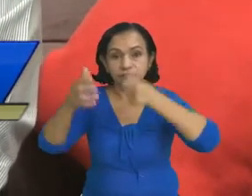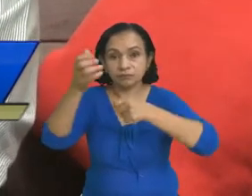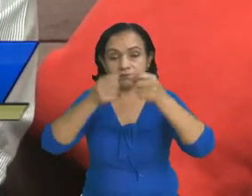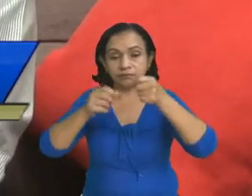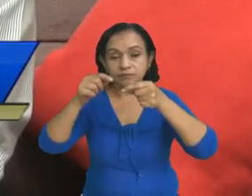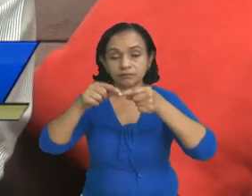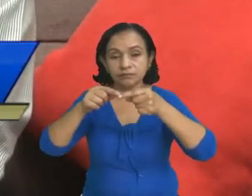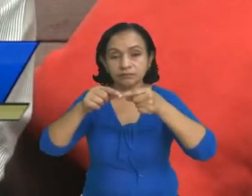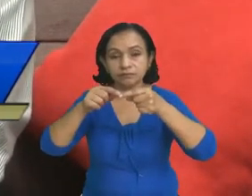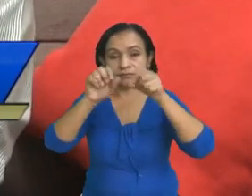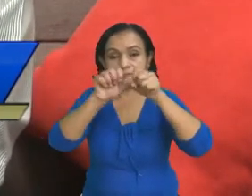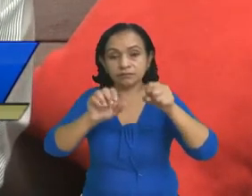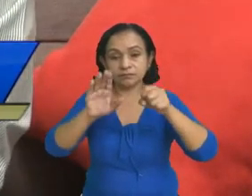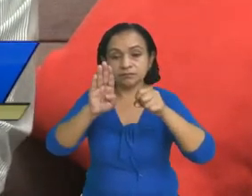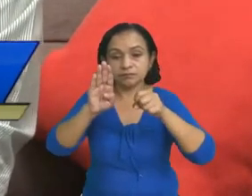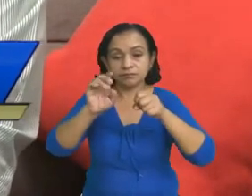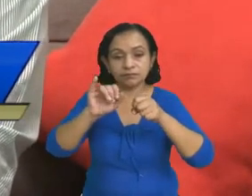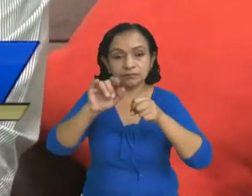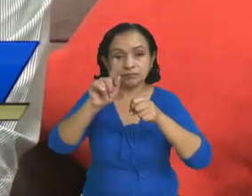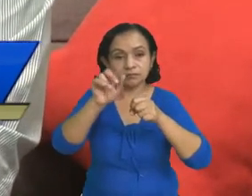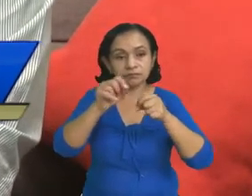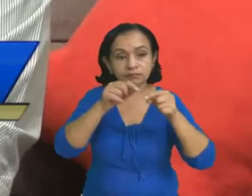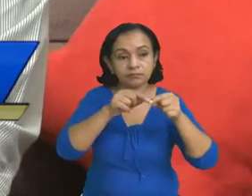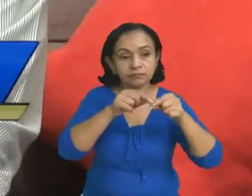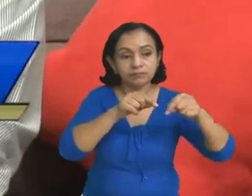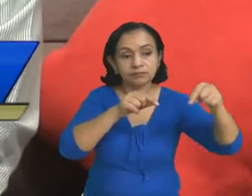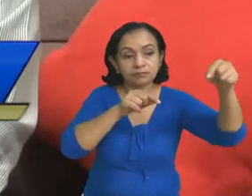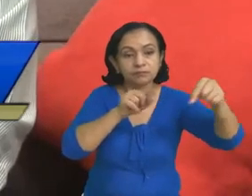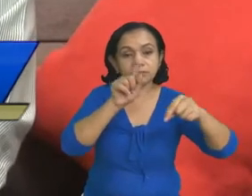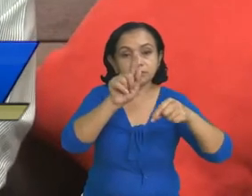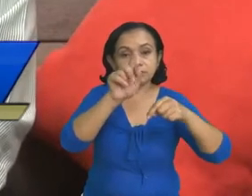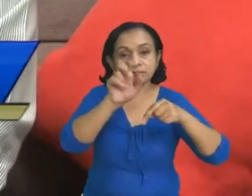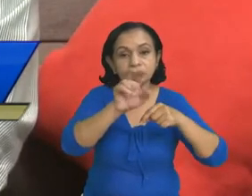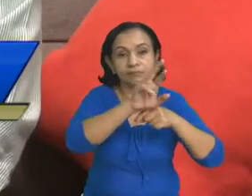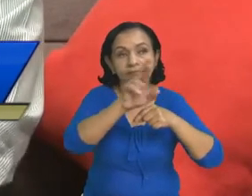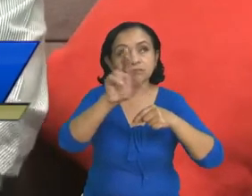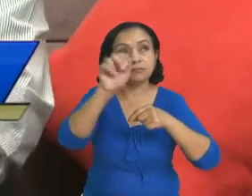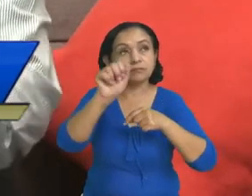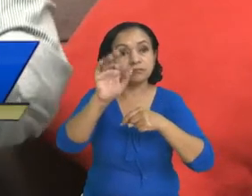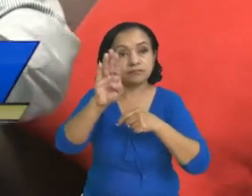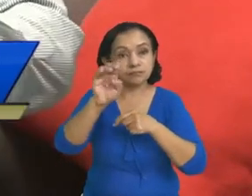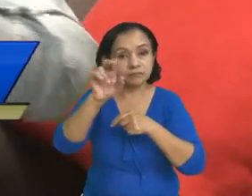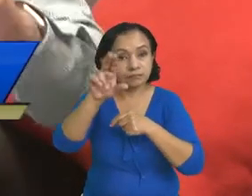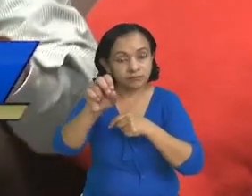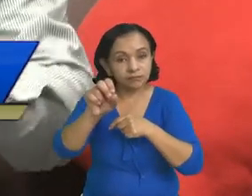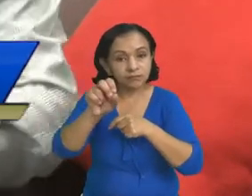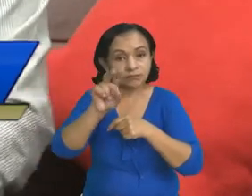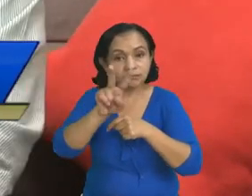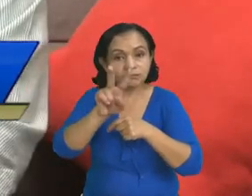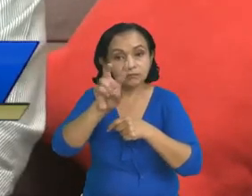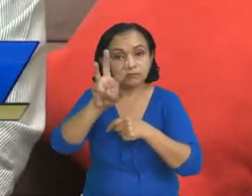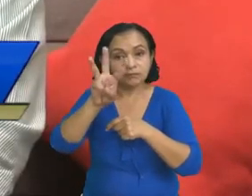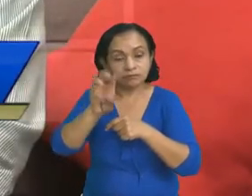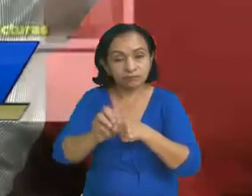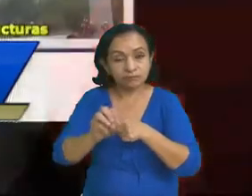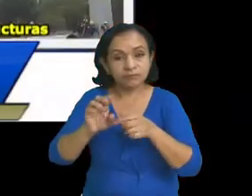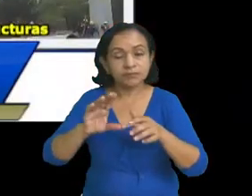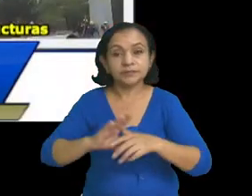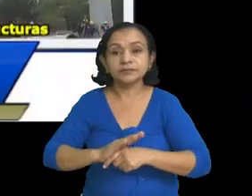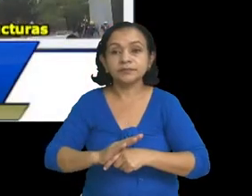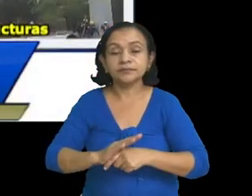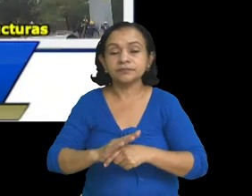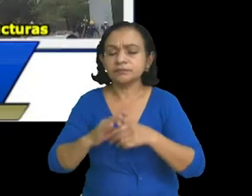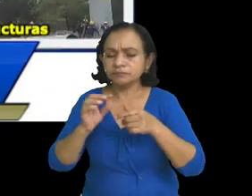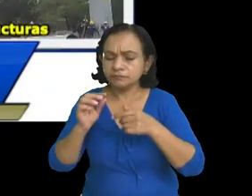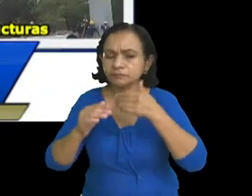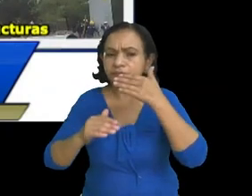y de San Benito a Terrabona. Eso es parte de lo que es el crecimiento de la red de 230, que